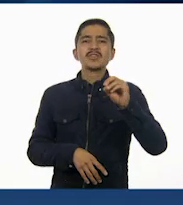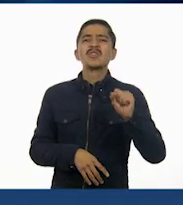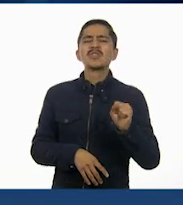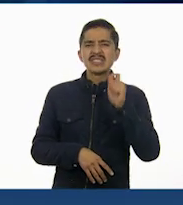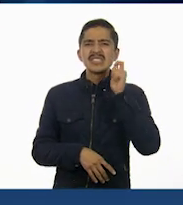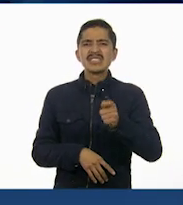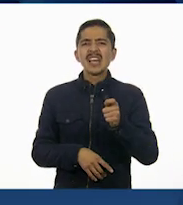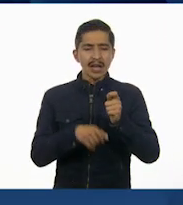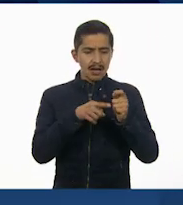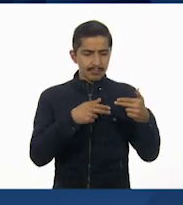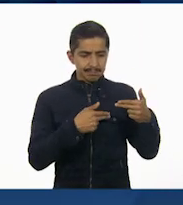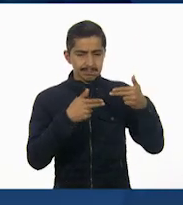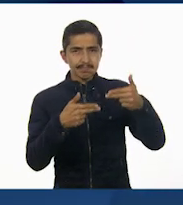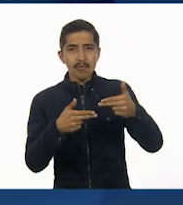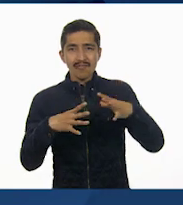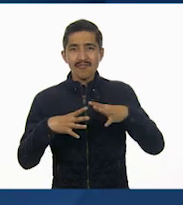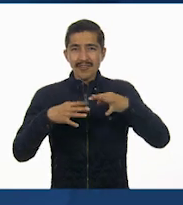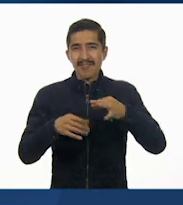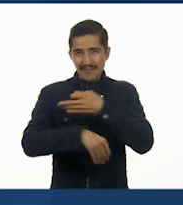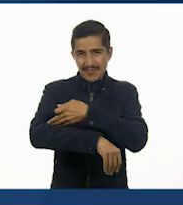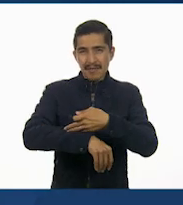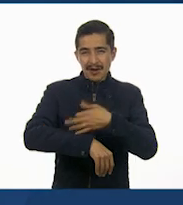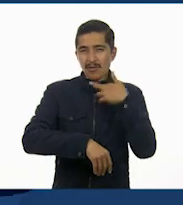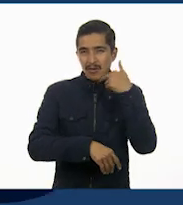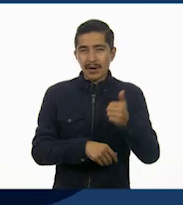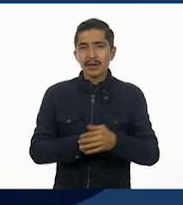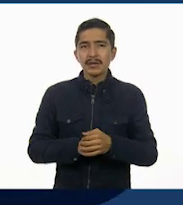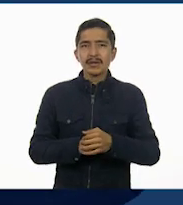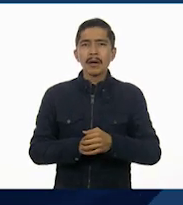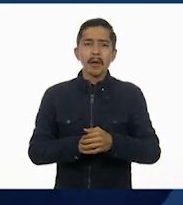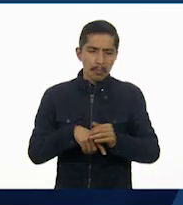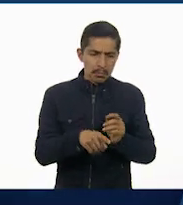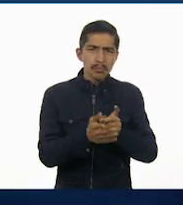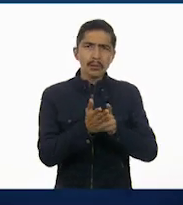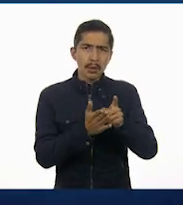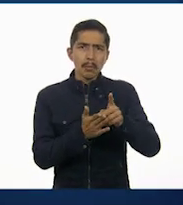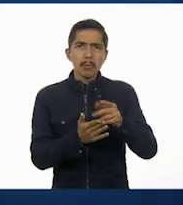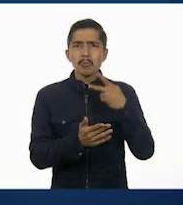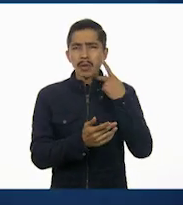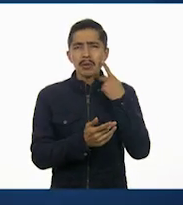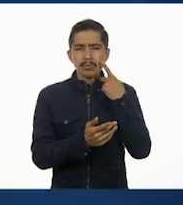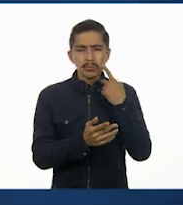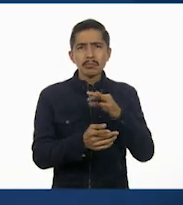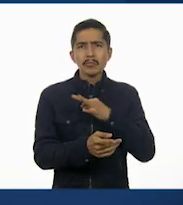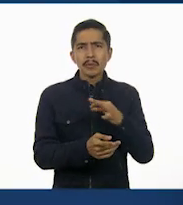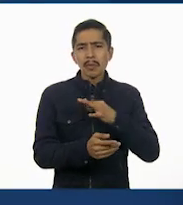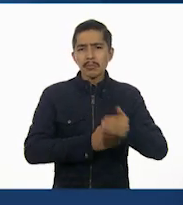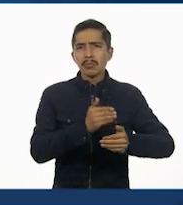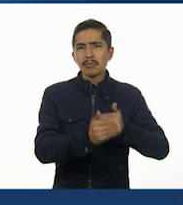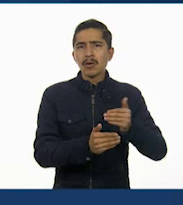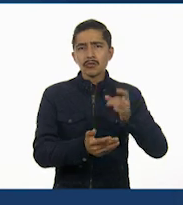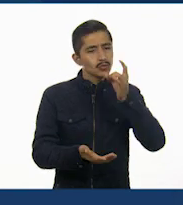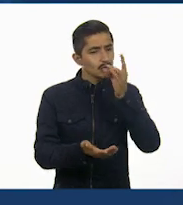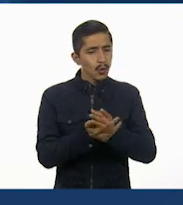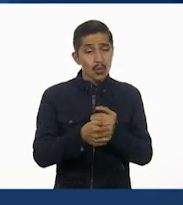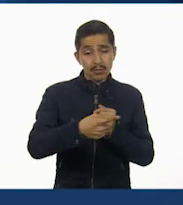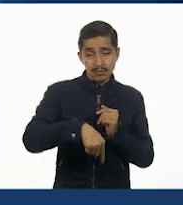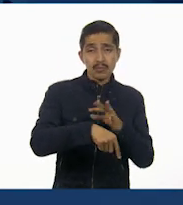las familias que fundaron Roma. Gozaban de derechos políticos que hacían que solo ellos pudieran